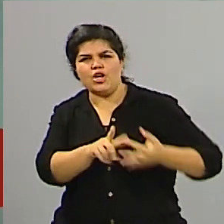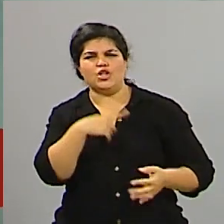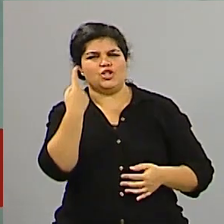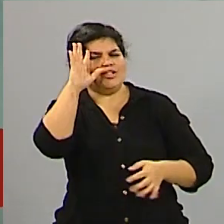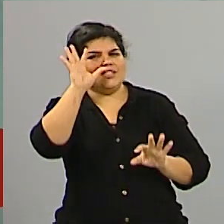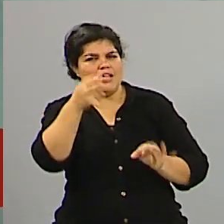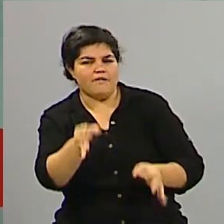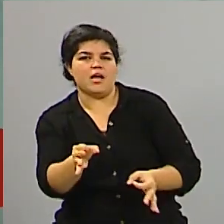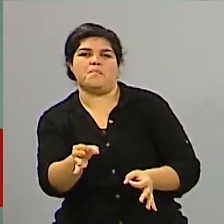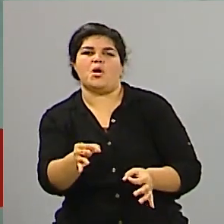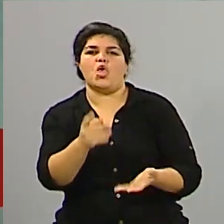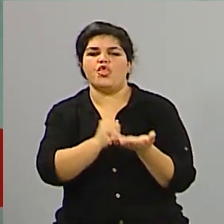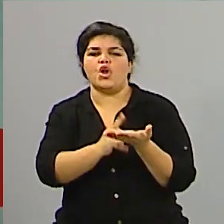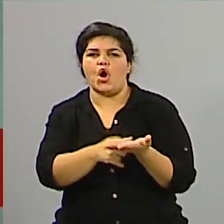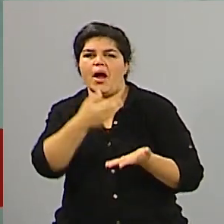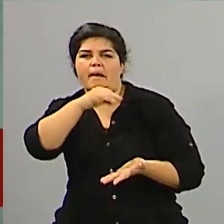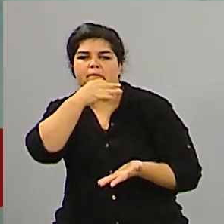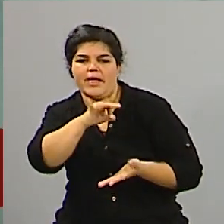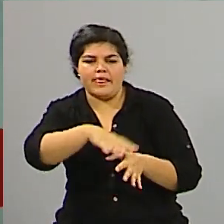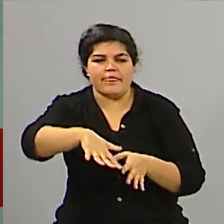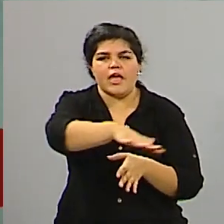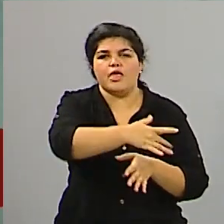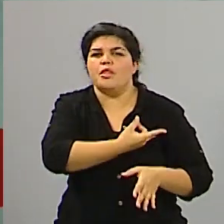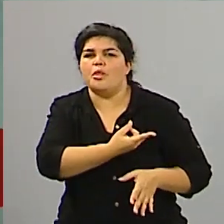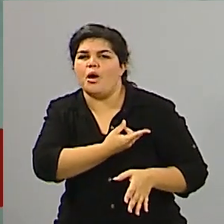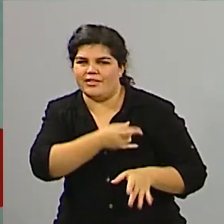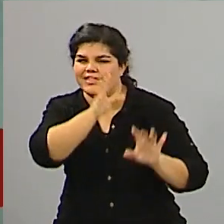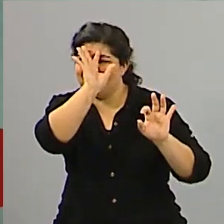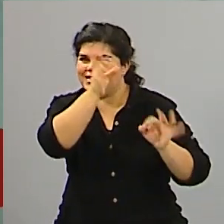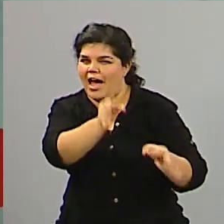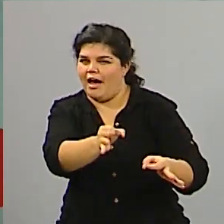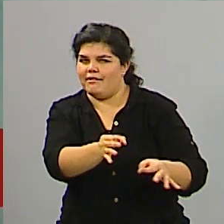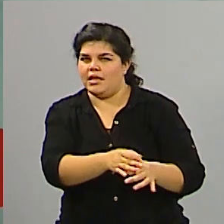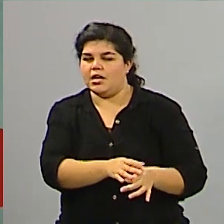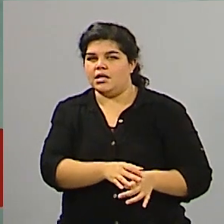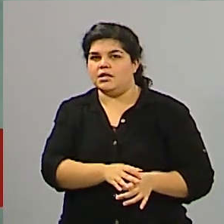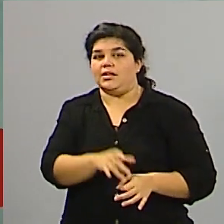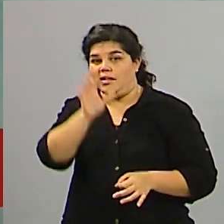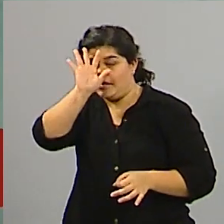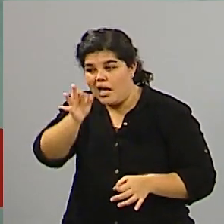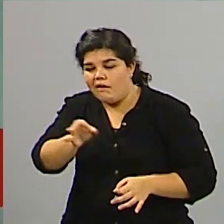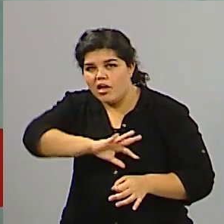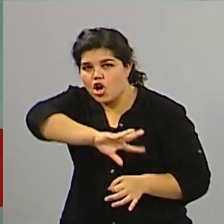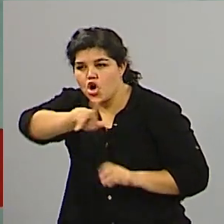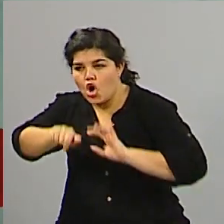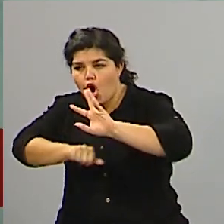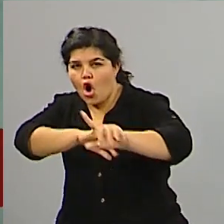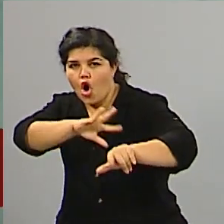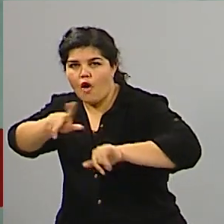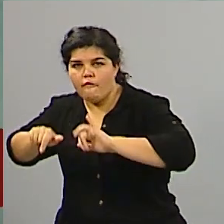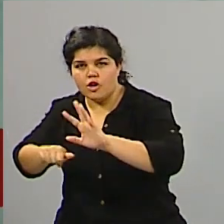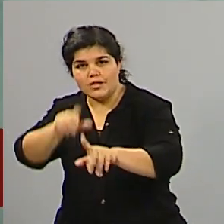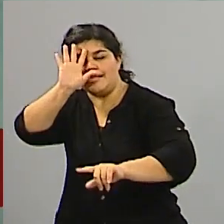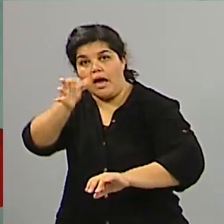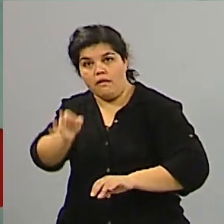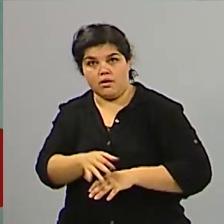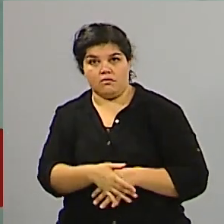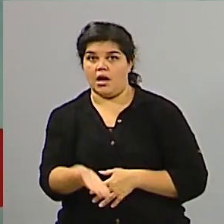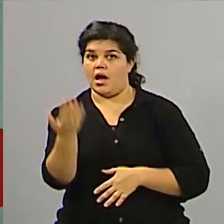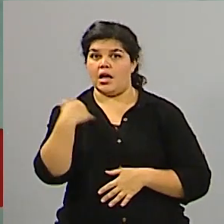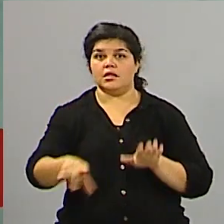mismo sillón pone énfasis en eso, más allá de que obviamente el tema vivienda tiene mucho que ver con la iniciativa que puede tener el